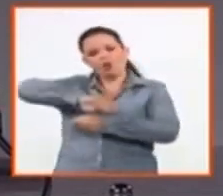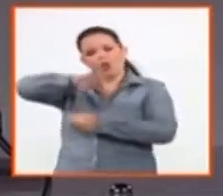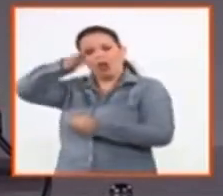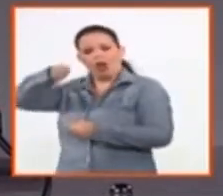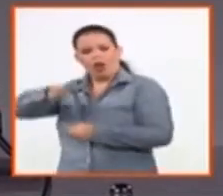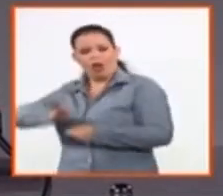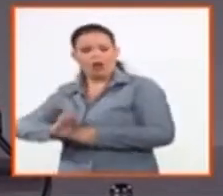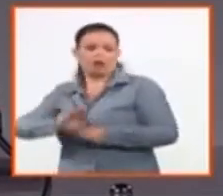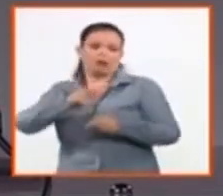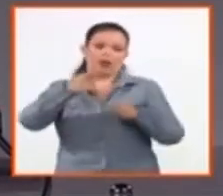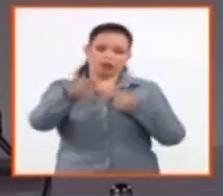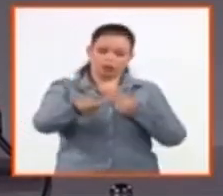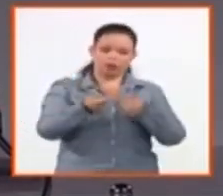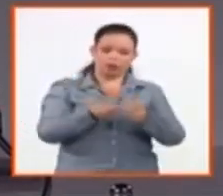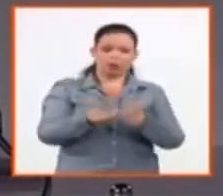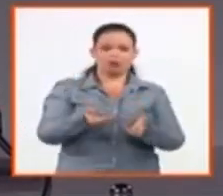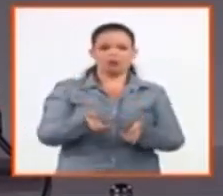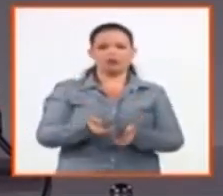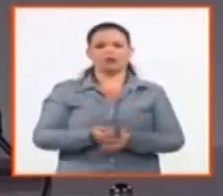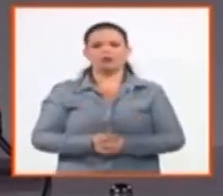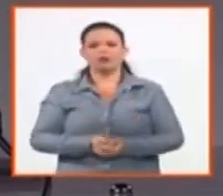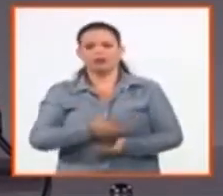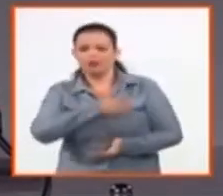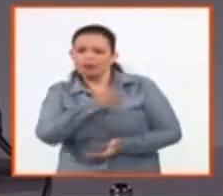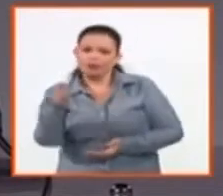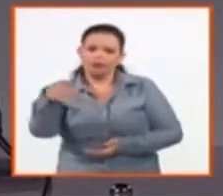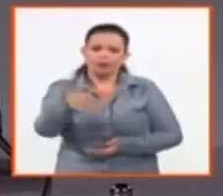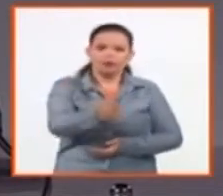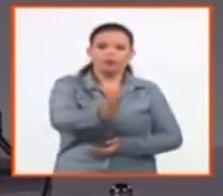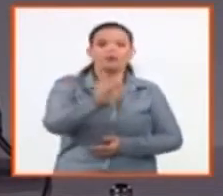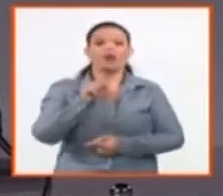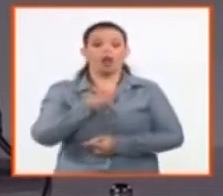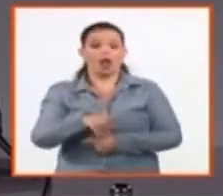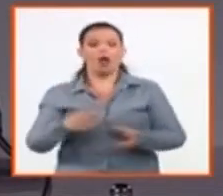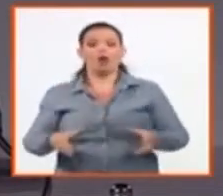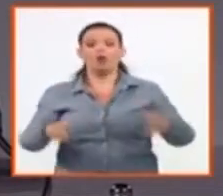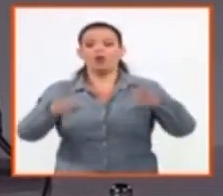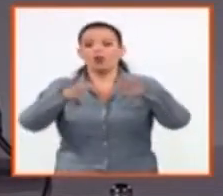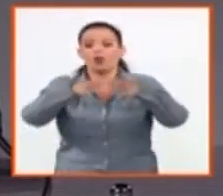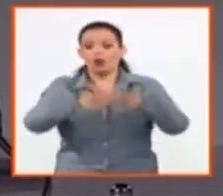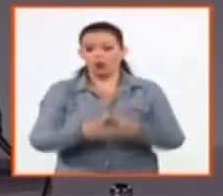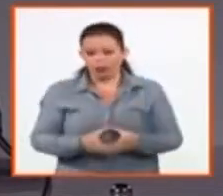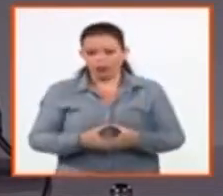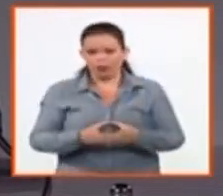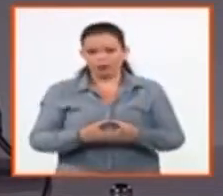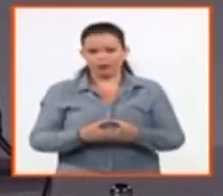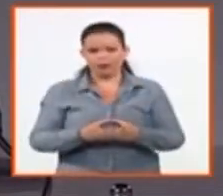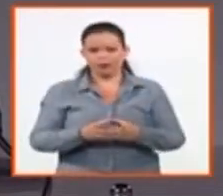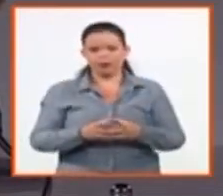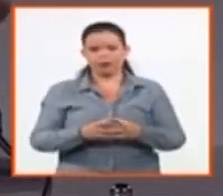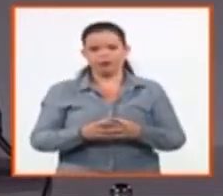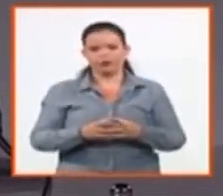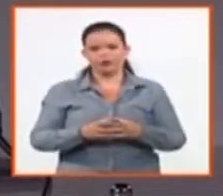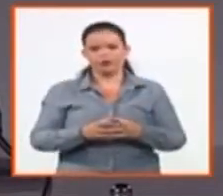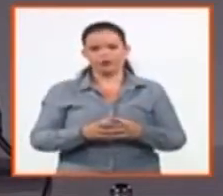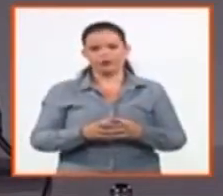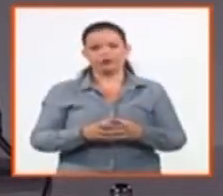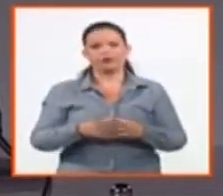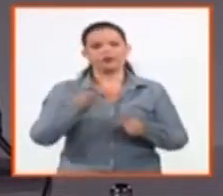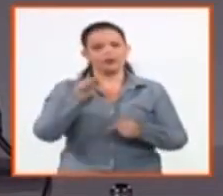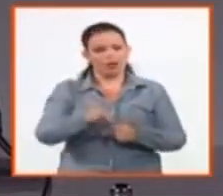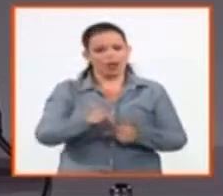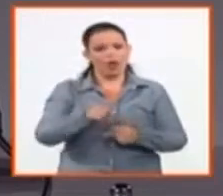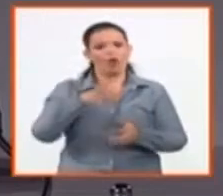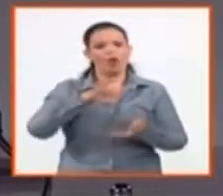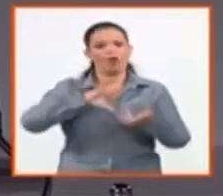también probablemente muchos grupos musulmanes que tienen una visión muy similar a los talibanes